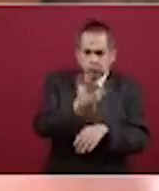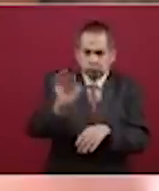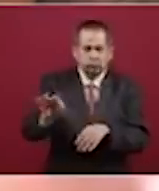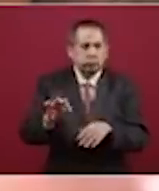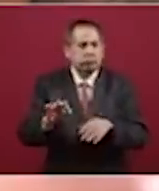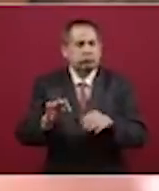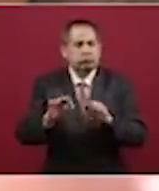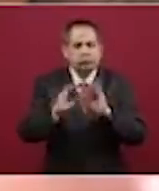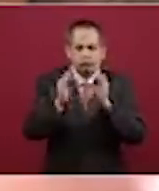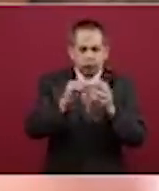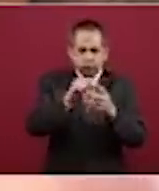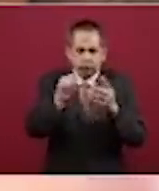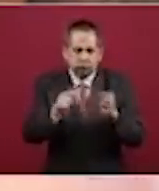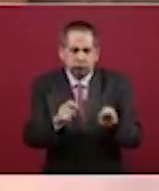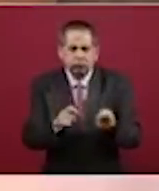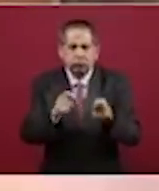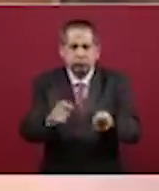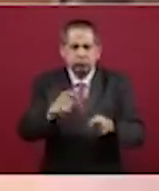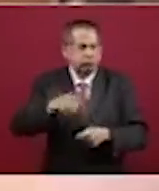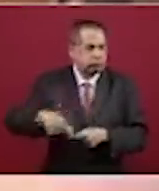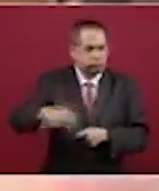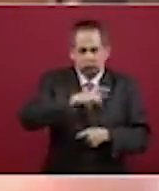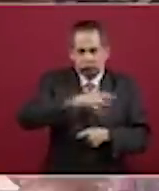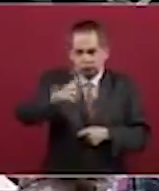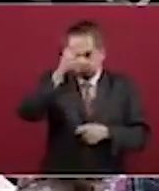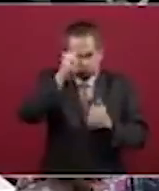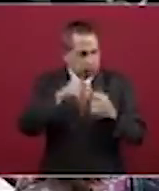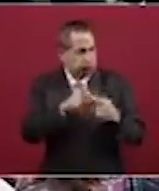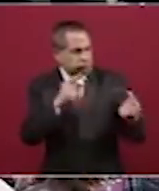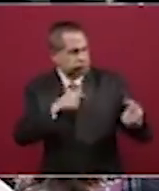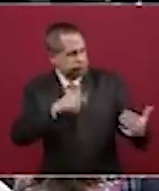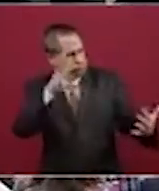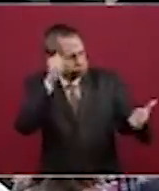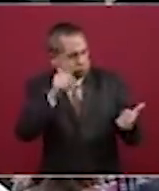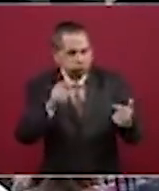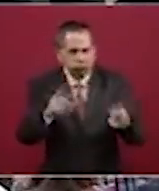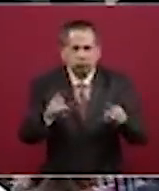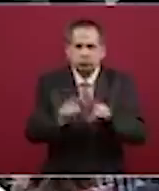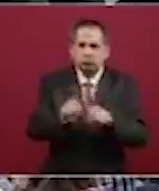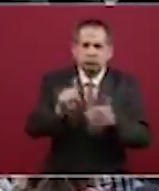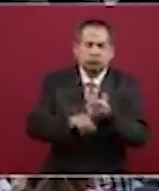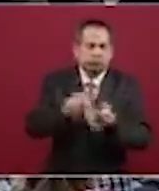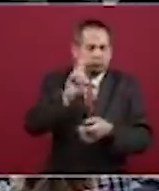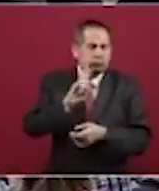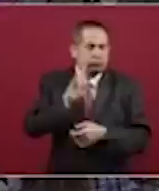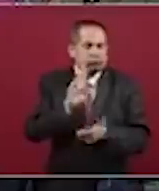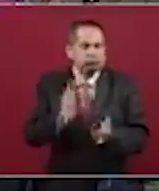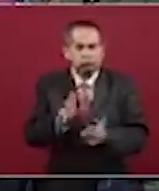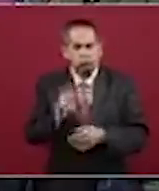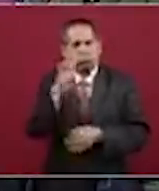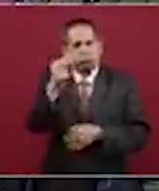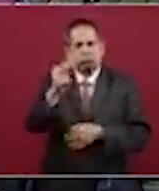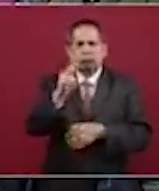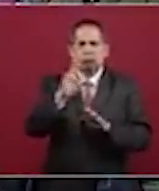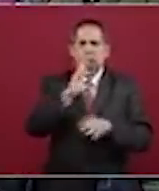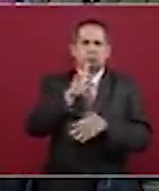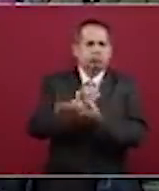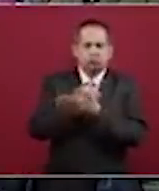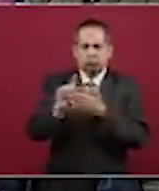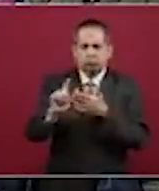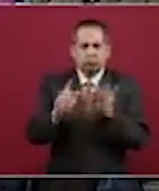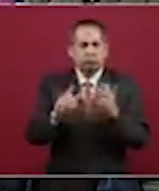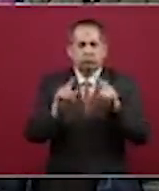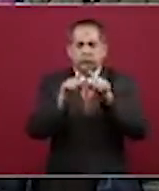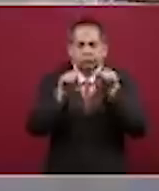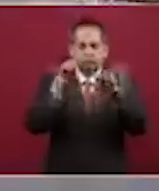el formato, con tal de llegar a un acuerdo con la oposición y que su nombre no aparezca